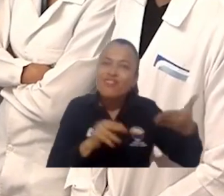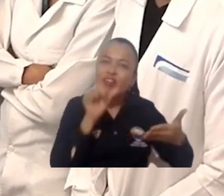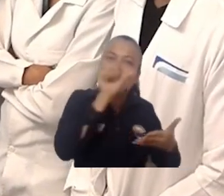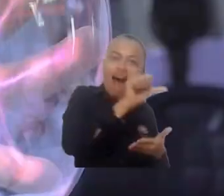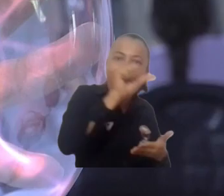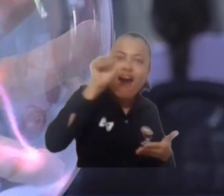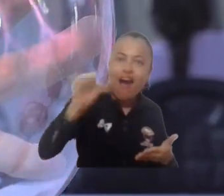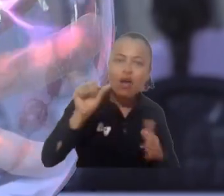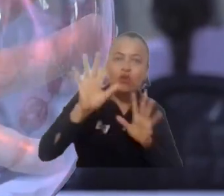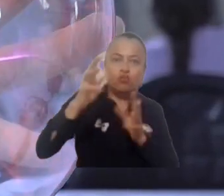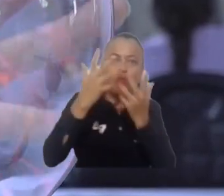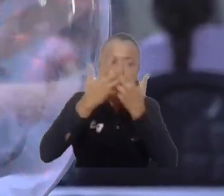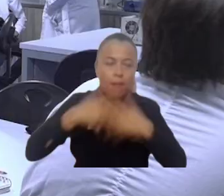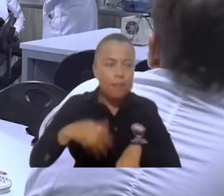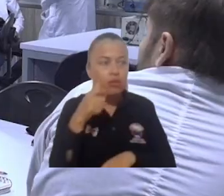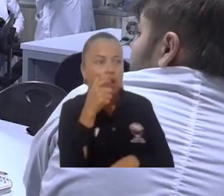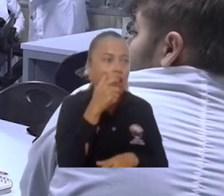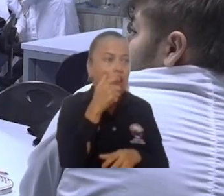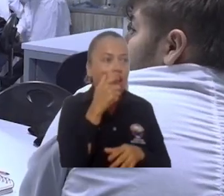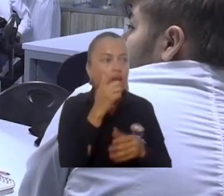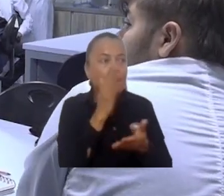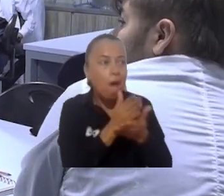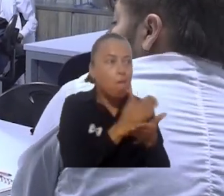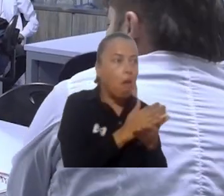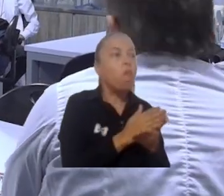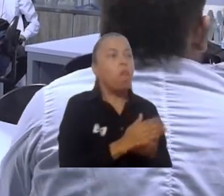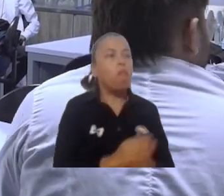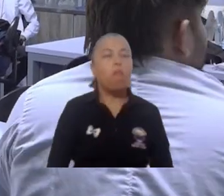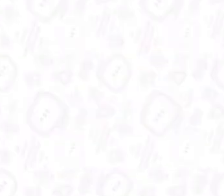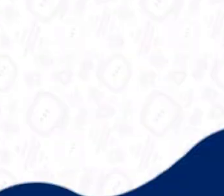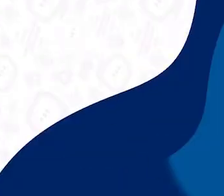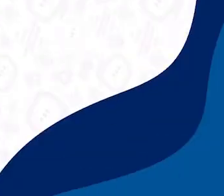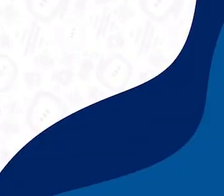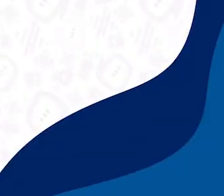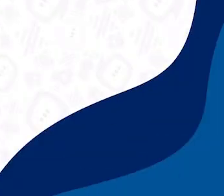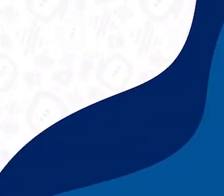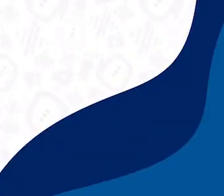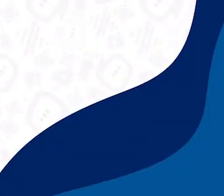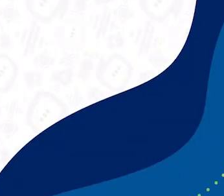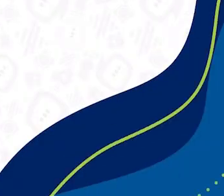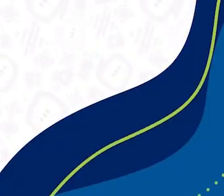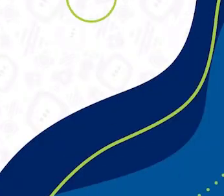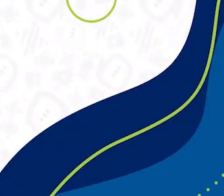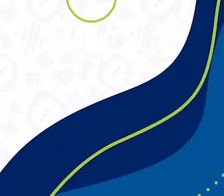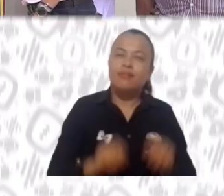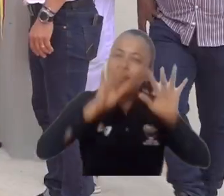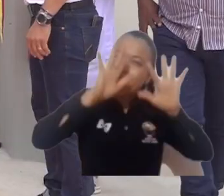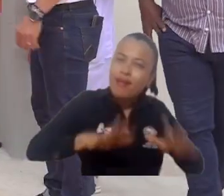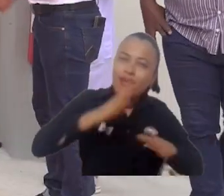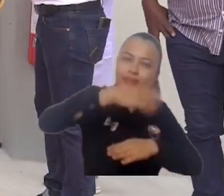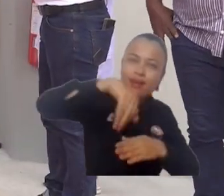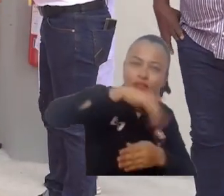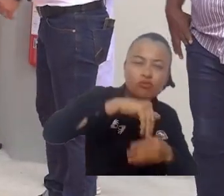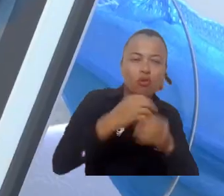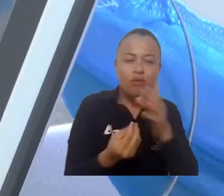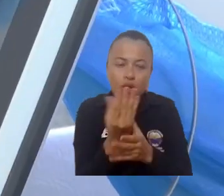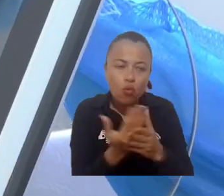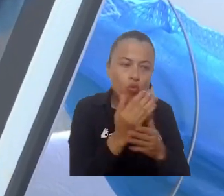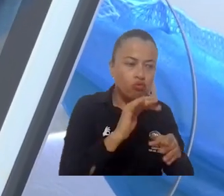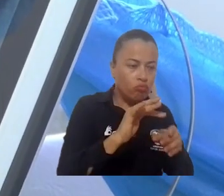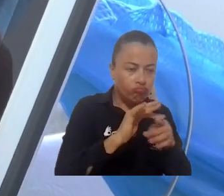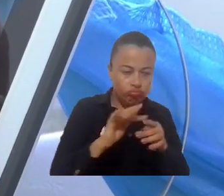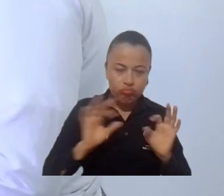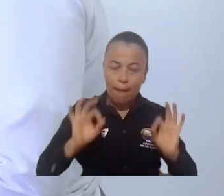la calificación doble a de la evaluadora de riesgos la transparencia